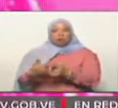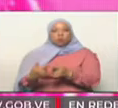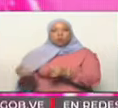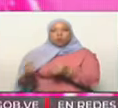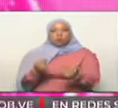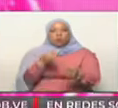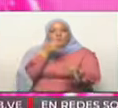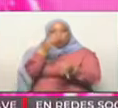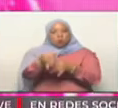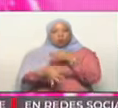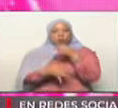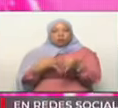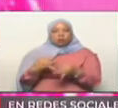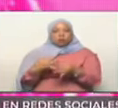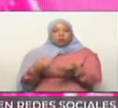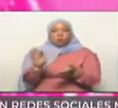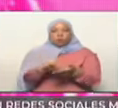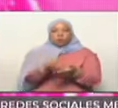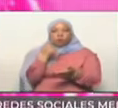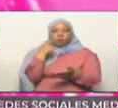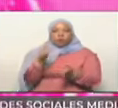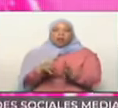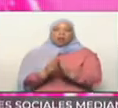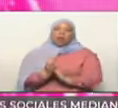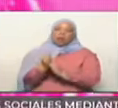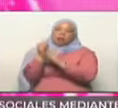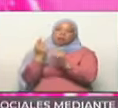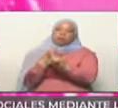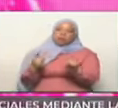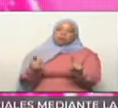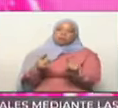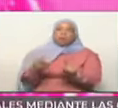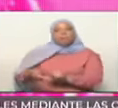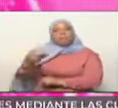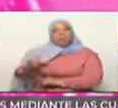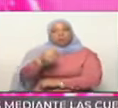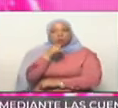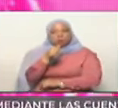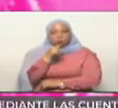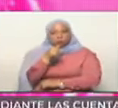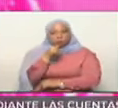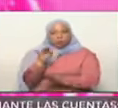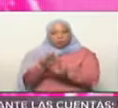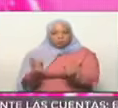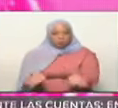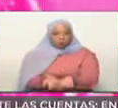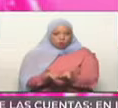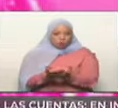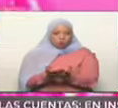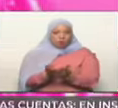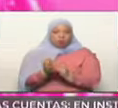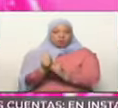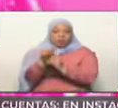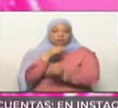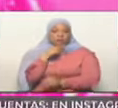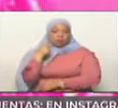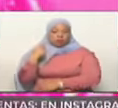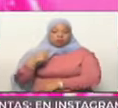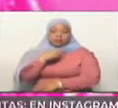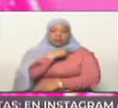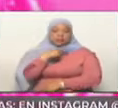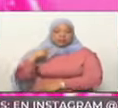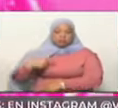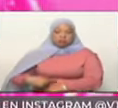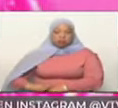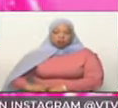detalles, tuvimos la oportunidad de verlo con los líderes alternativos más importantes del mundo. Xi Jinping, ya vamos a entrar en los